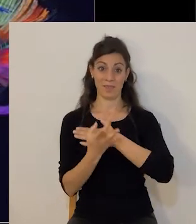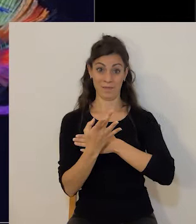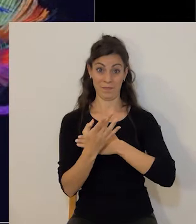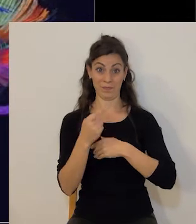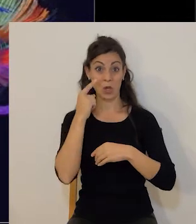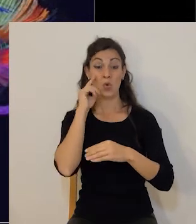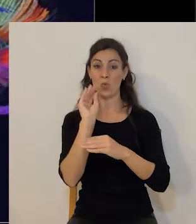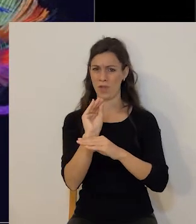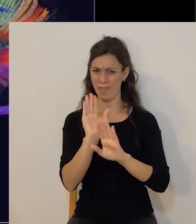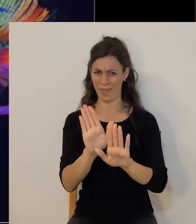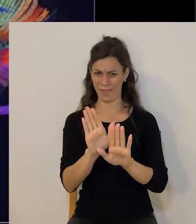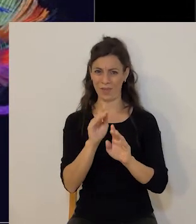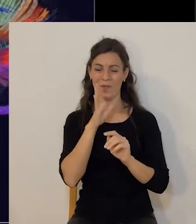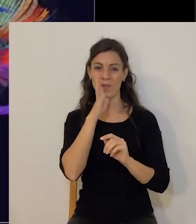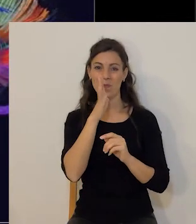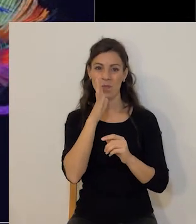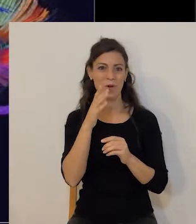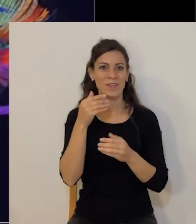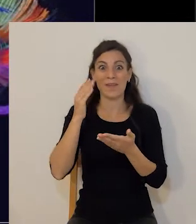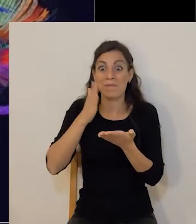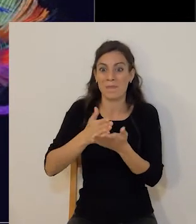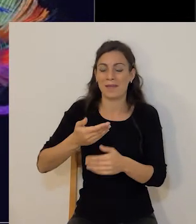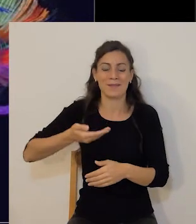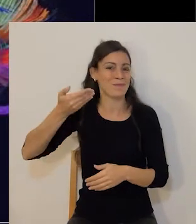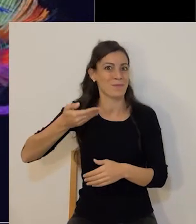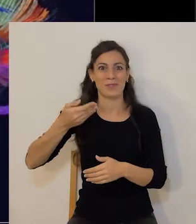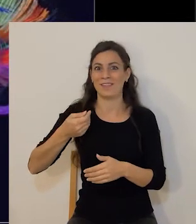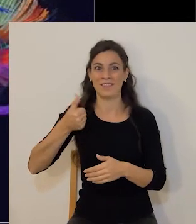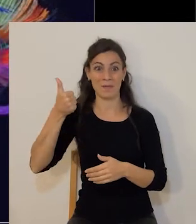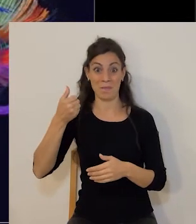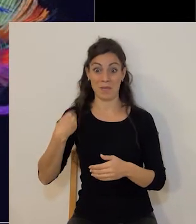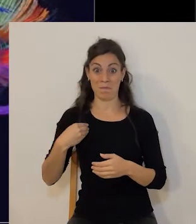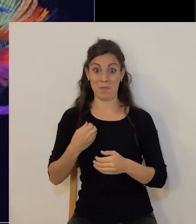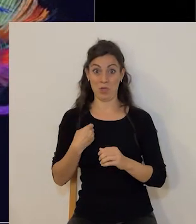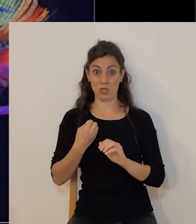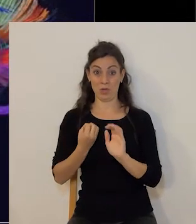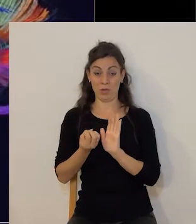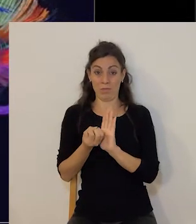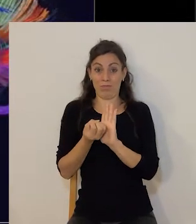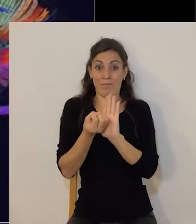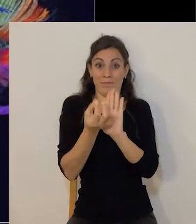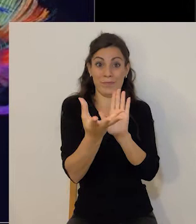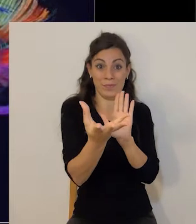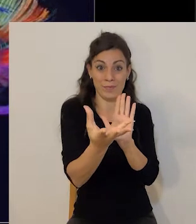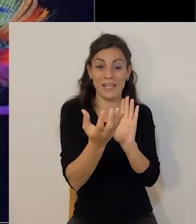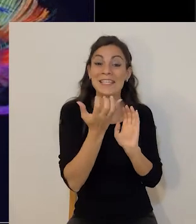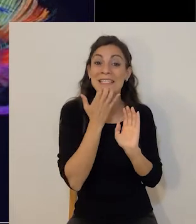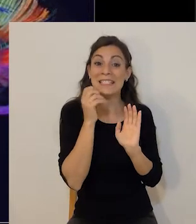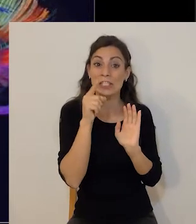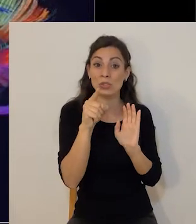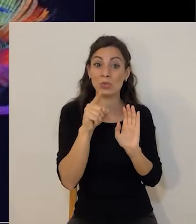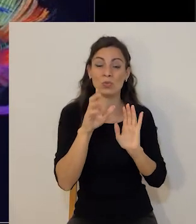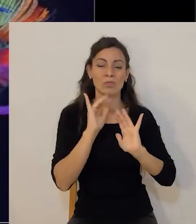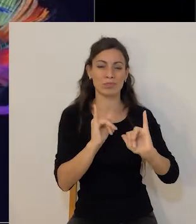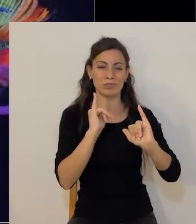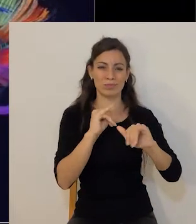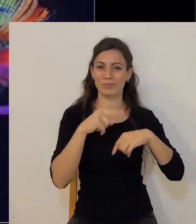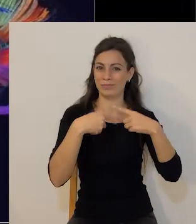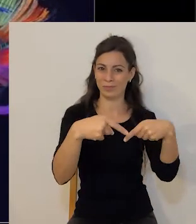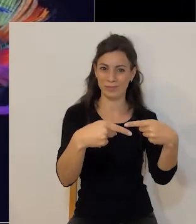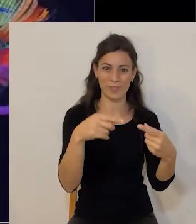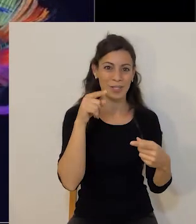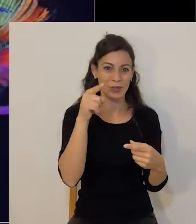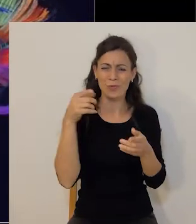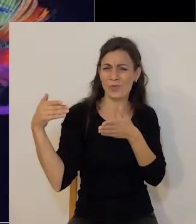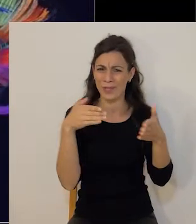Cuidado con eso porque es quizá la parte más importante de lo que yo os quería transmitir. Si te diviertes diariamente, estás